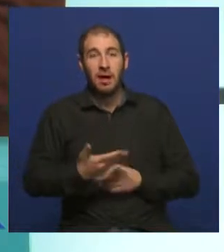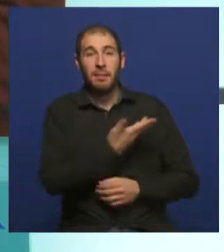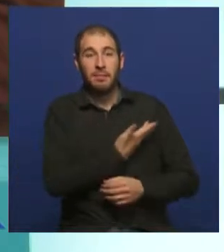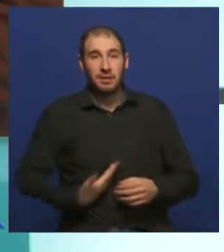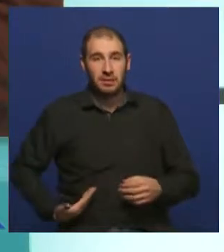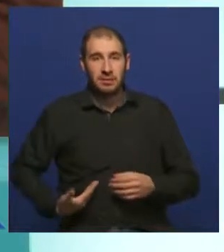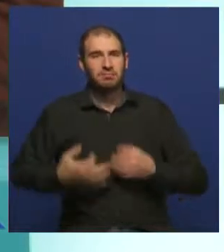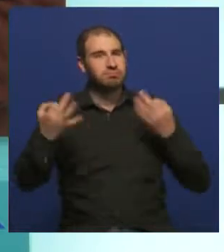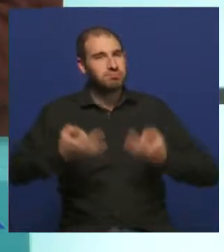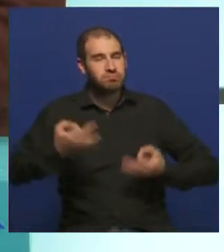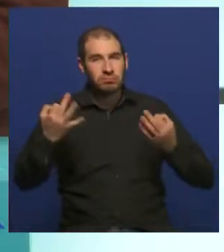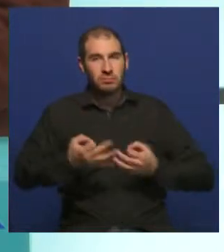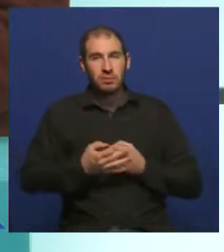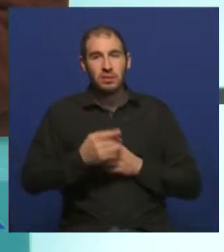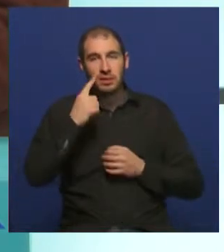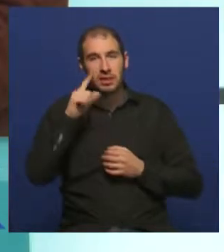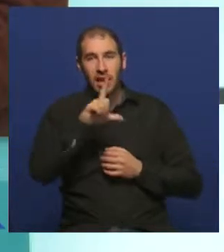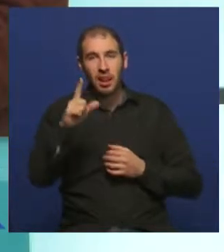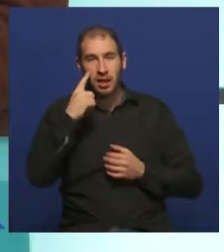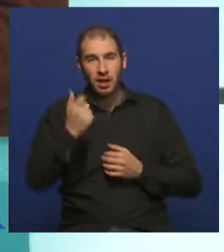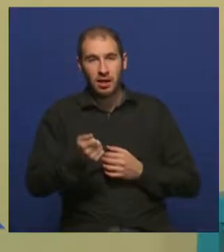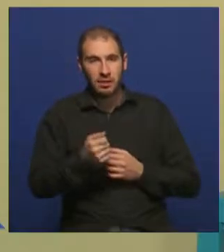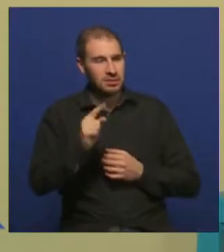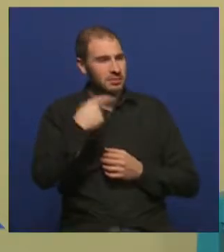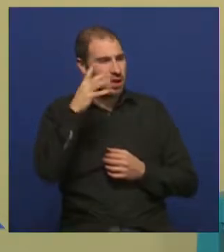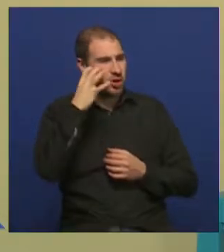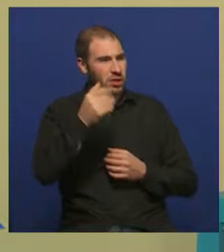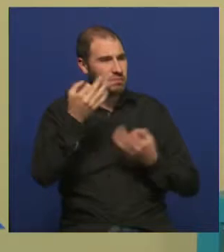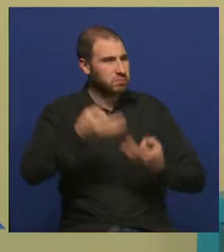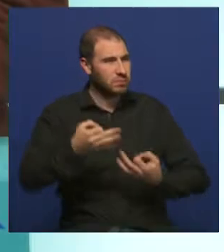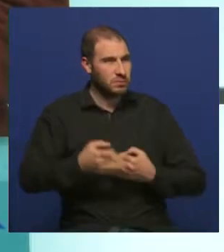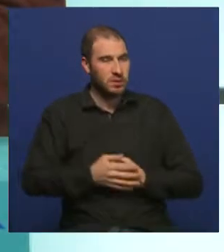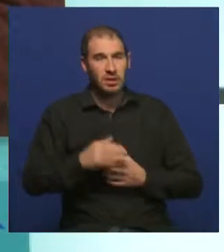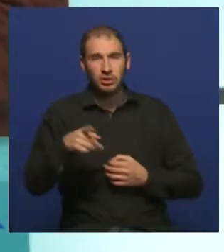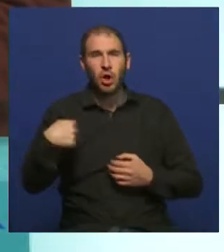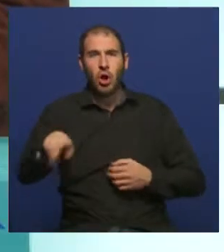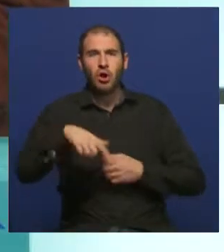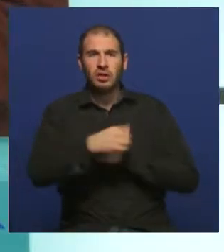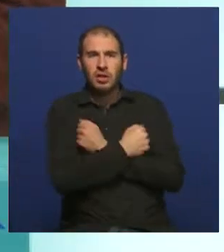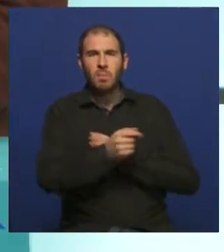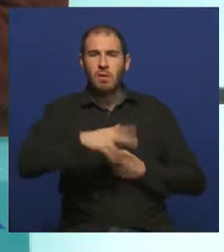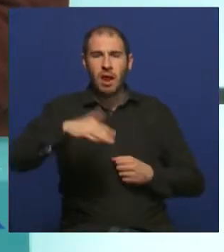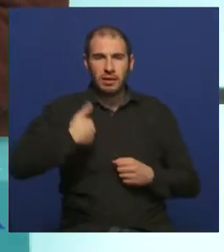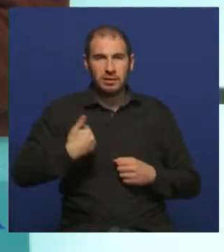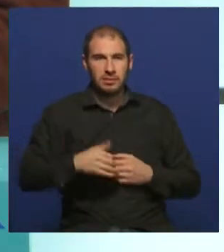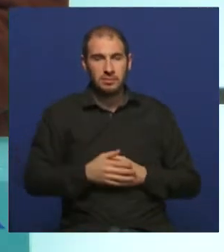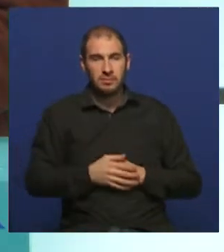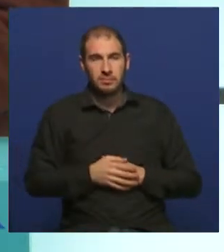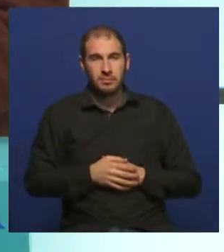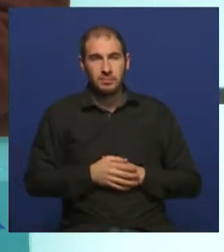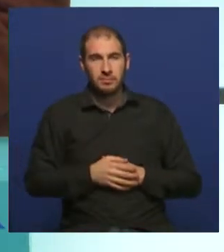presidente excelente como es Ilia, siempre recordado como excelente, querido por el pueblo argentino,